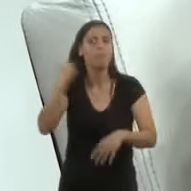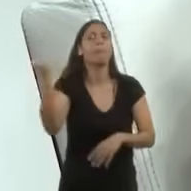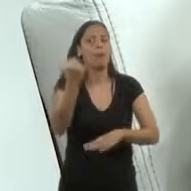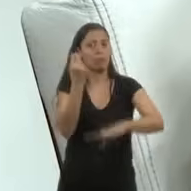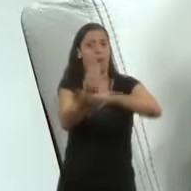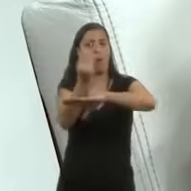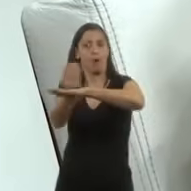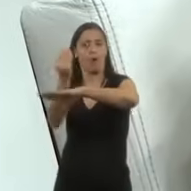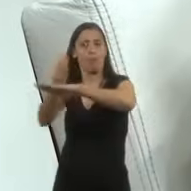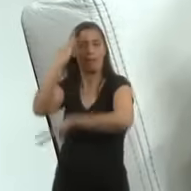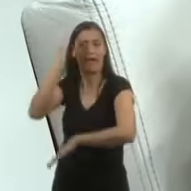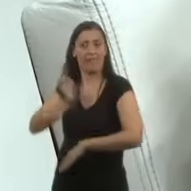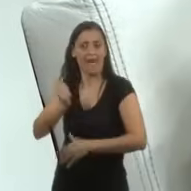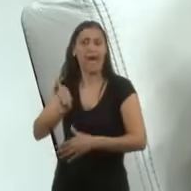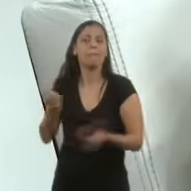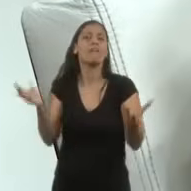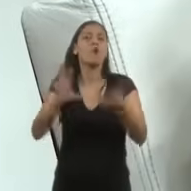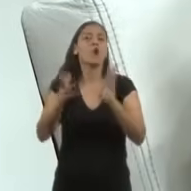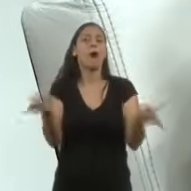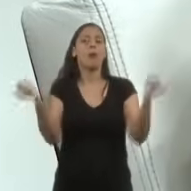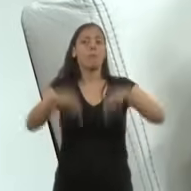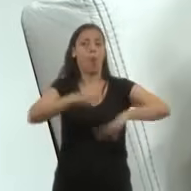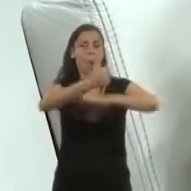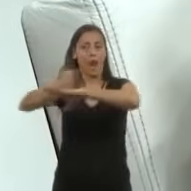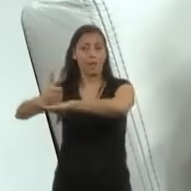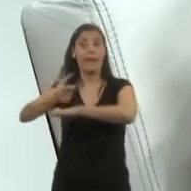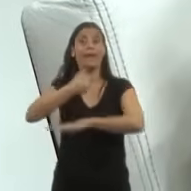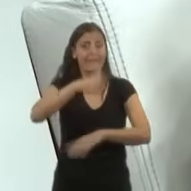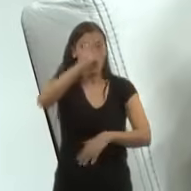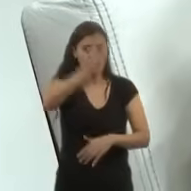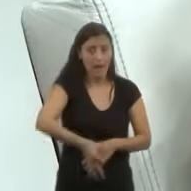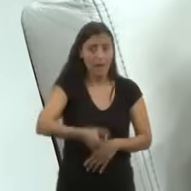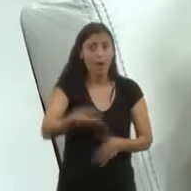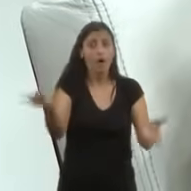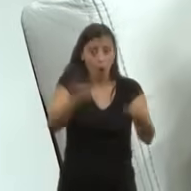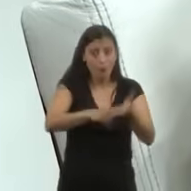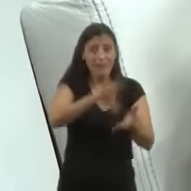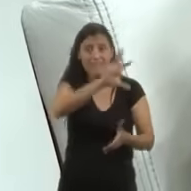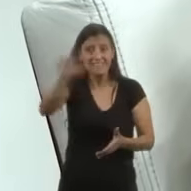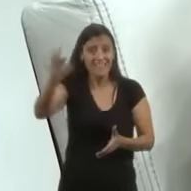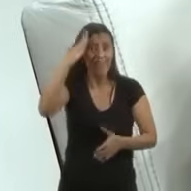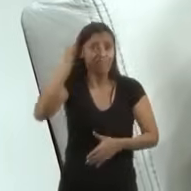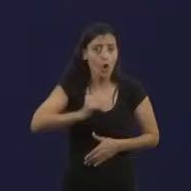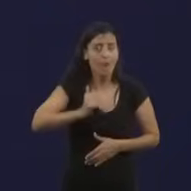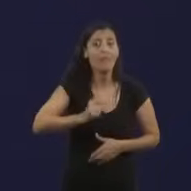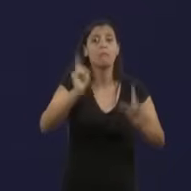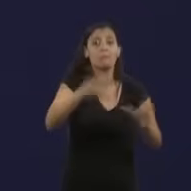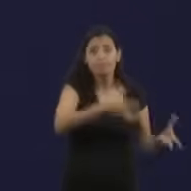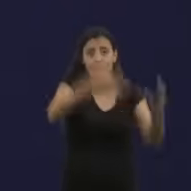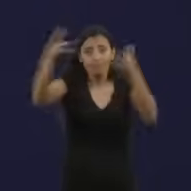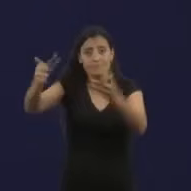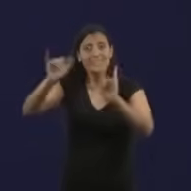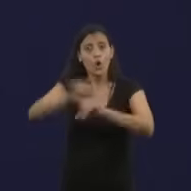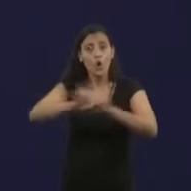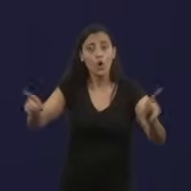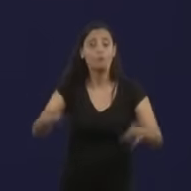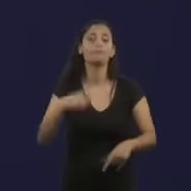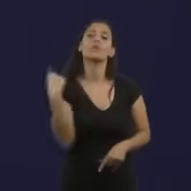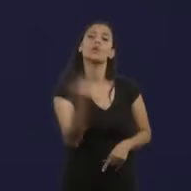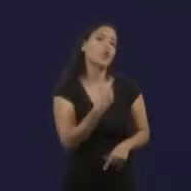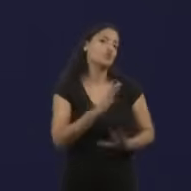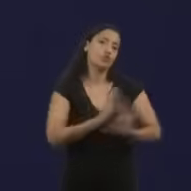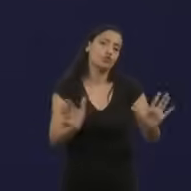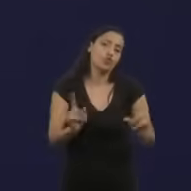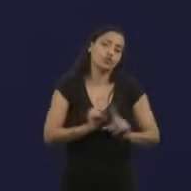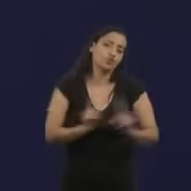así que quería saber si se van a enviar esos 500 gendarmes bueno en primer lugar no nosotros no vamos a dar